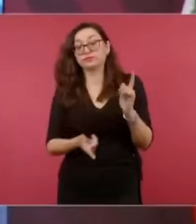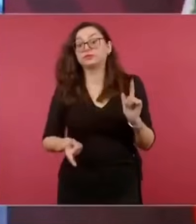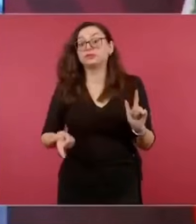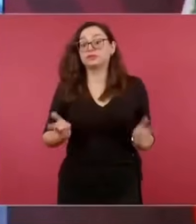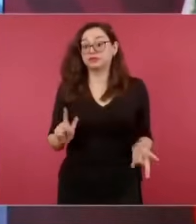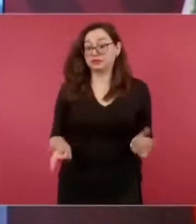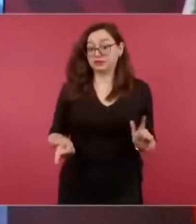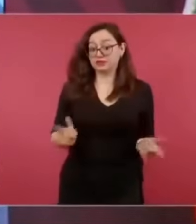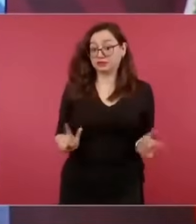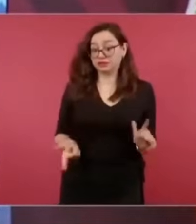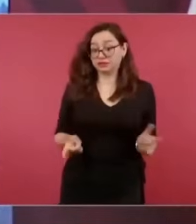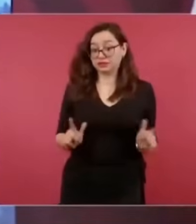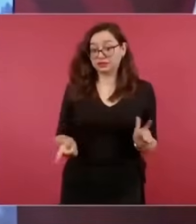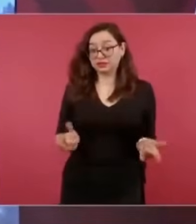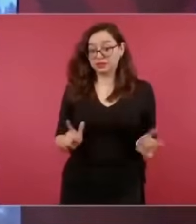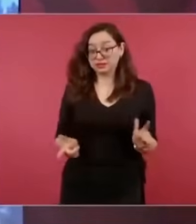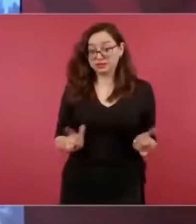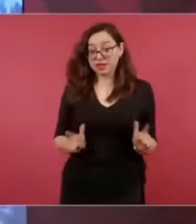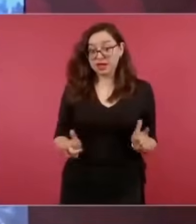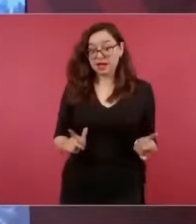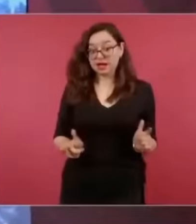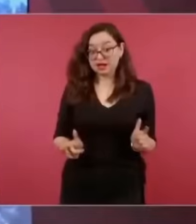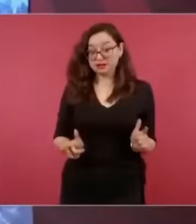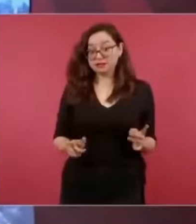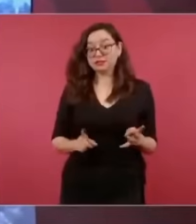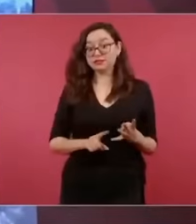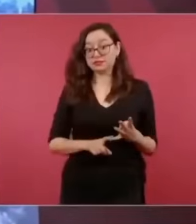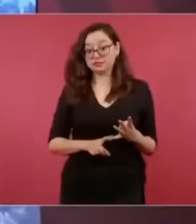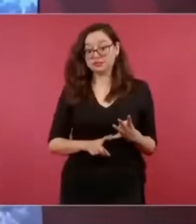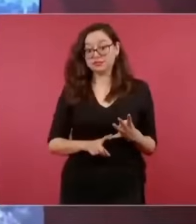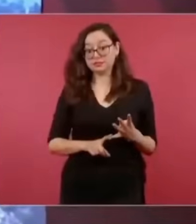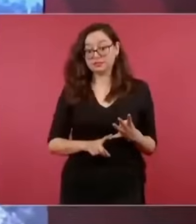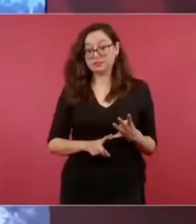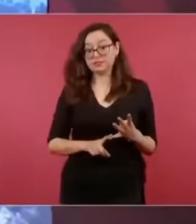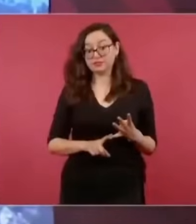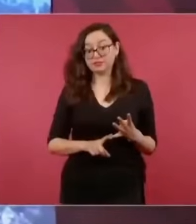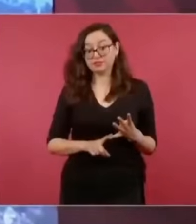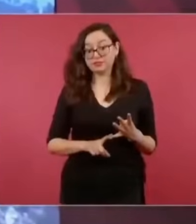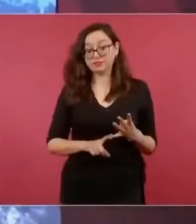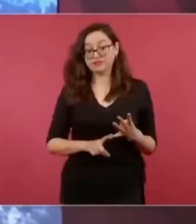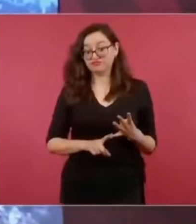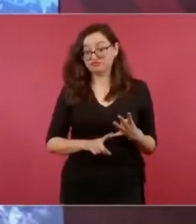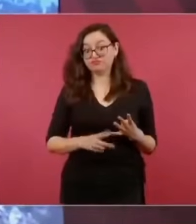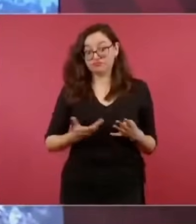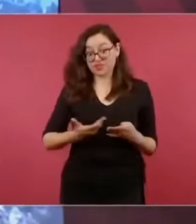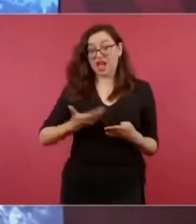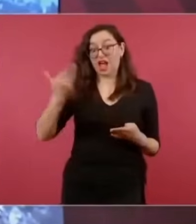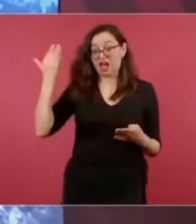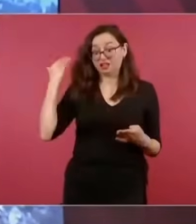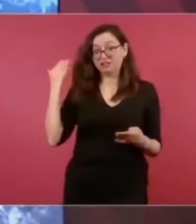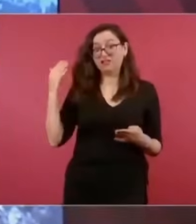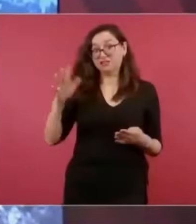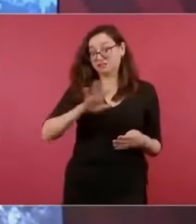Texas, que ya se había anexado, también era de México.